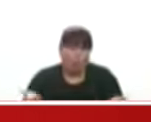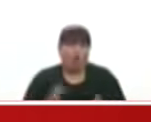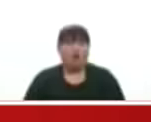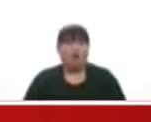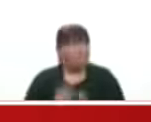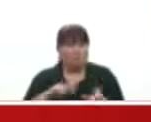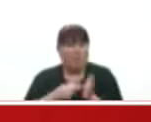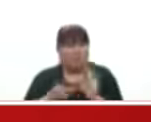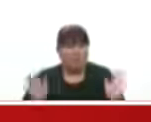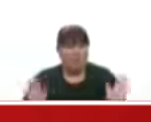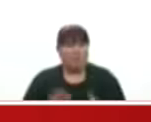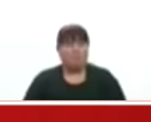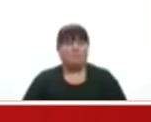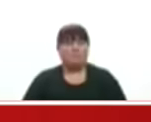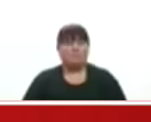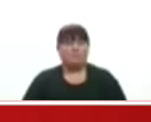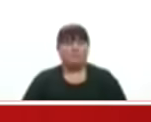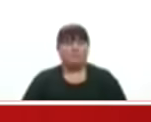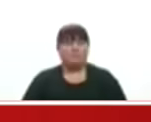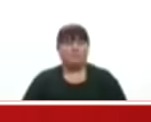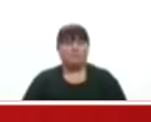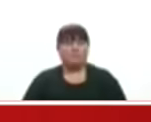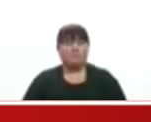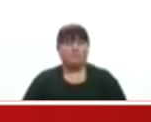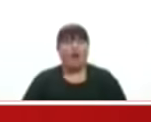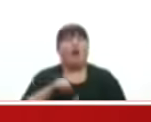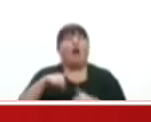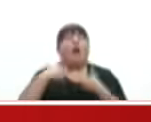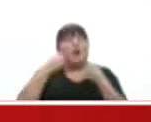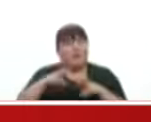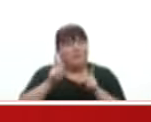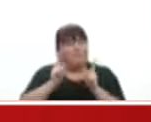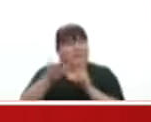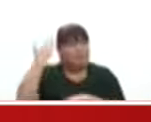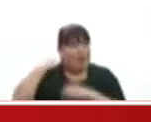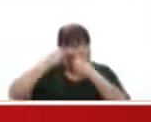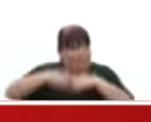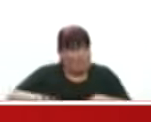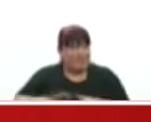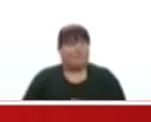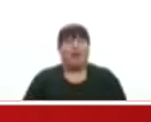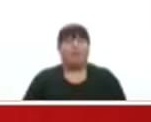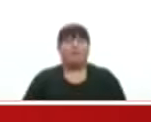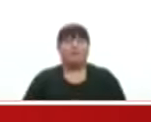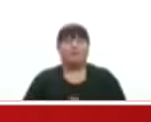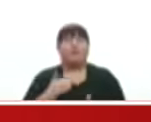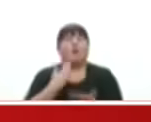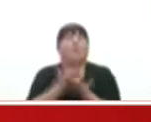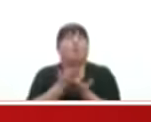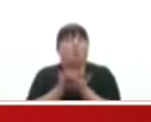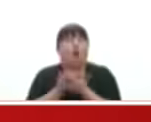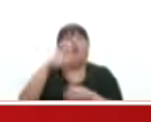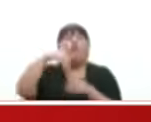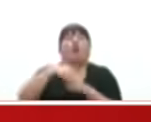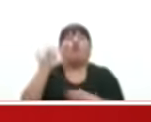general. No hay problema. Sabe que tiene el voto. Lo sabe. Vamos, entonces, se como habíamos dicho inicialmente. Está muy rozagante.